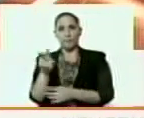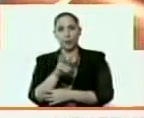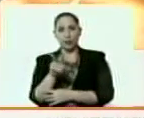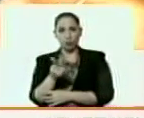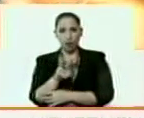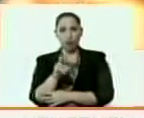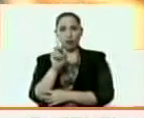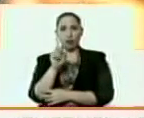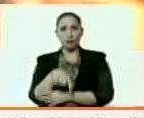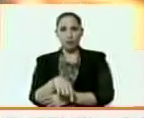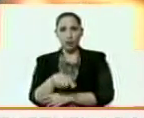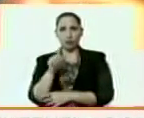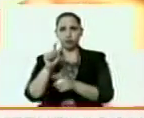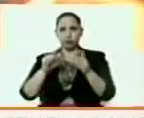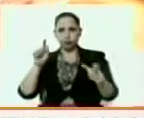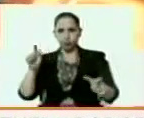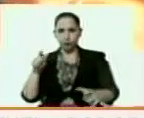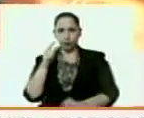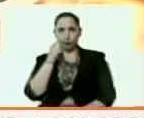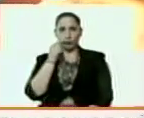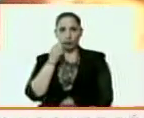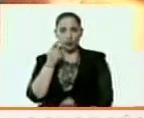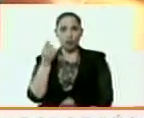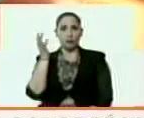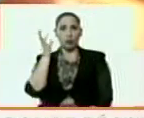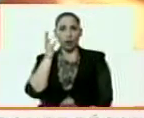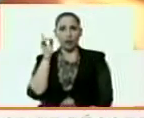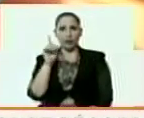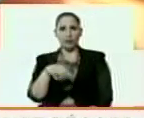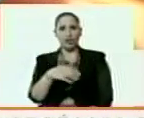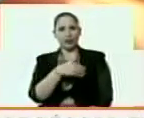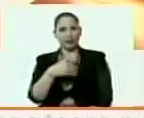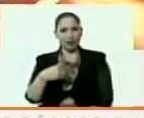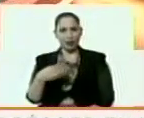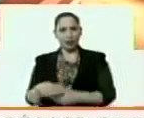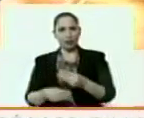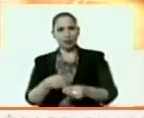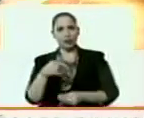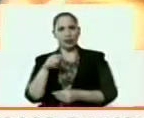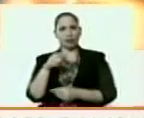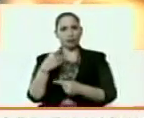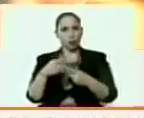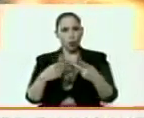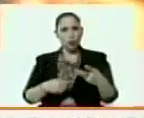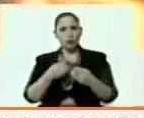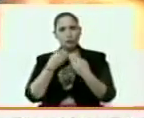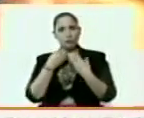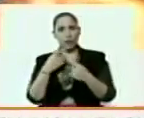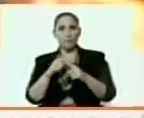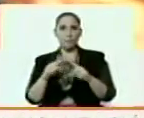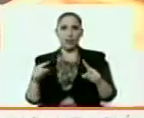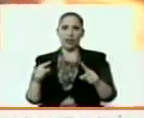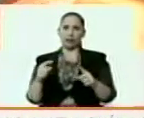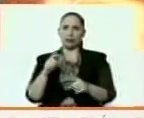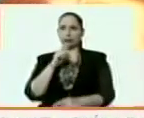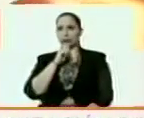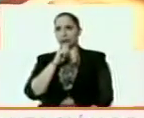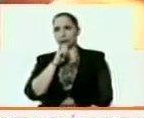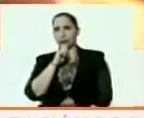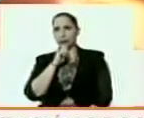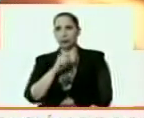al venezolano que está aquí tratando de hacer las cosas bien, pero que se le cuesta